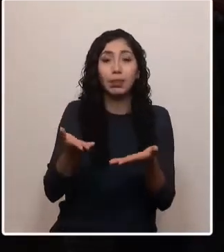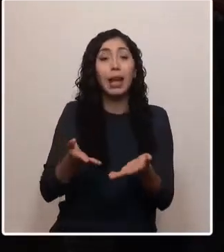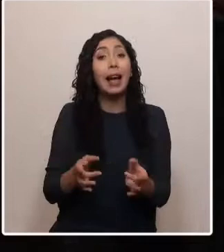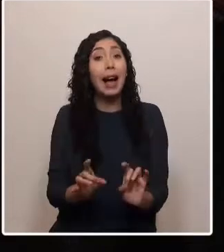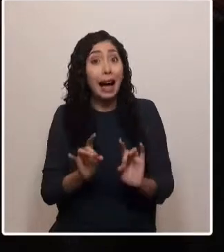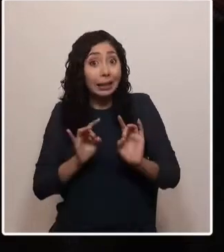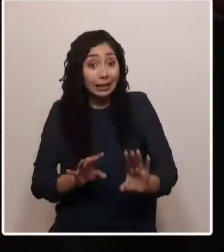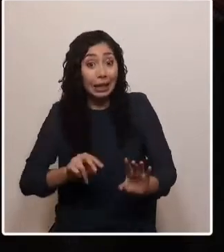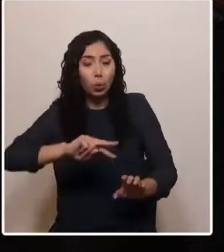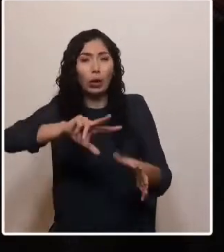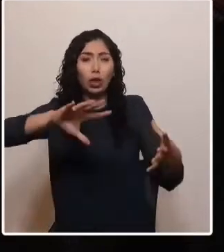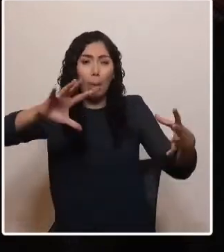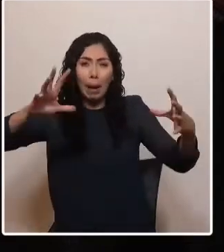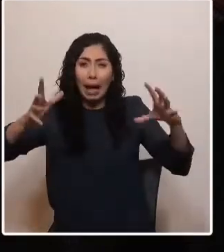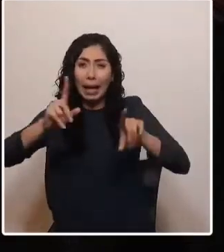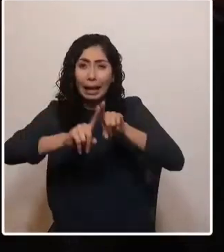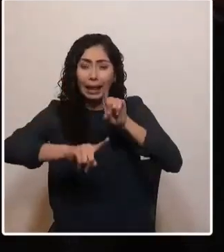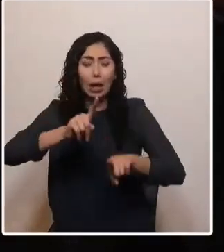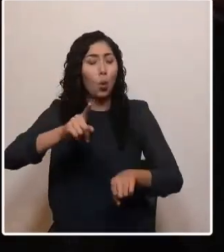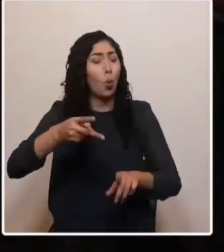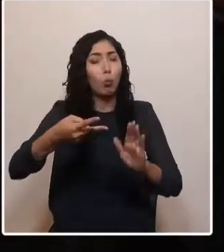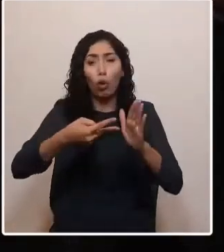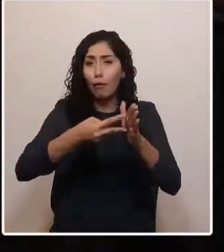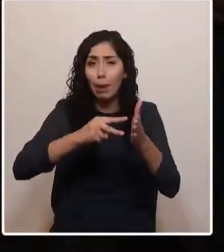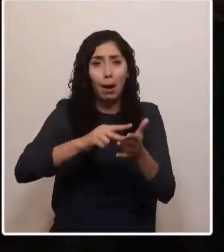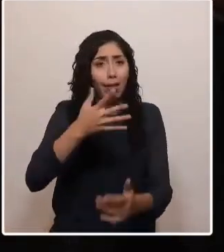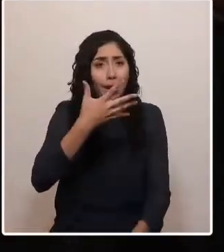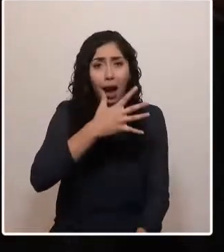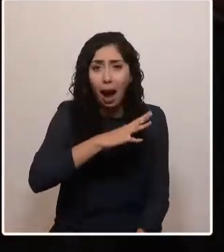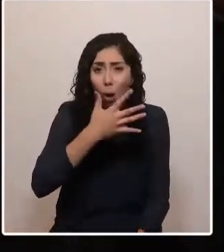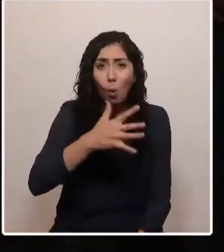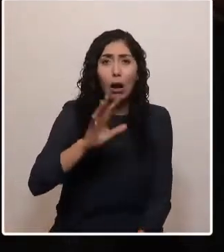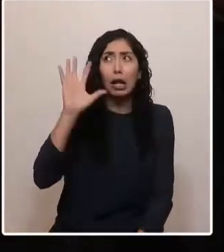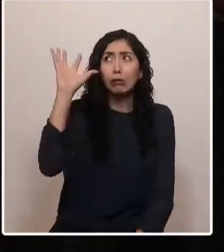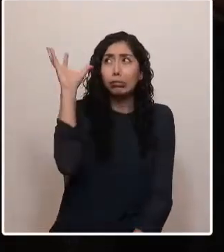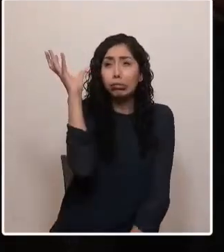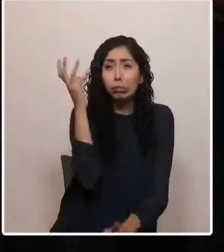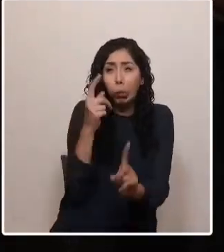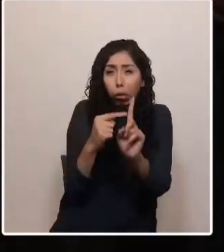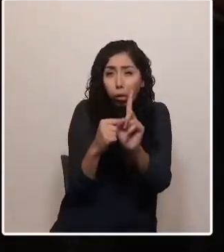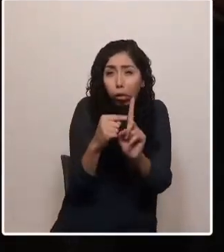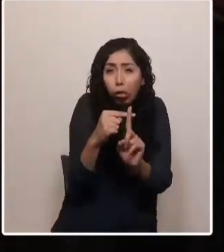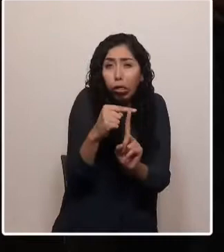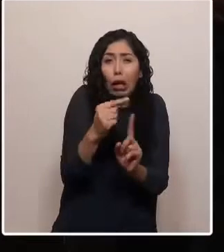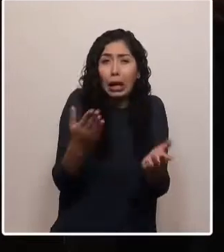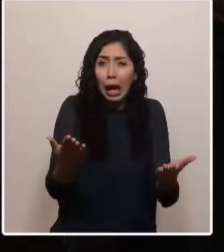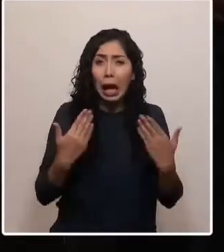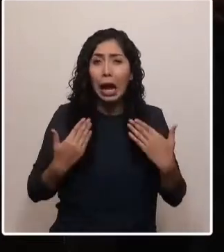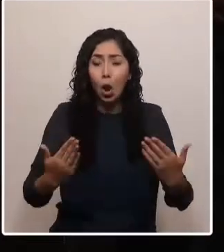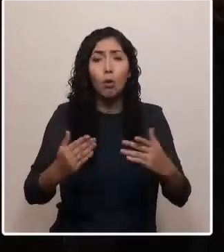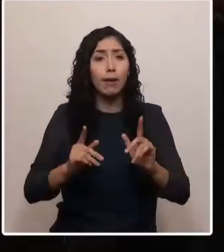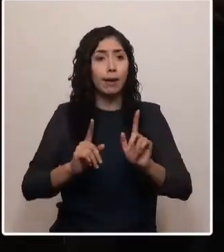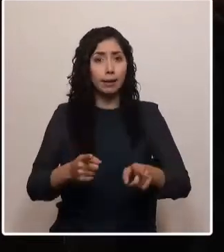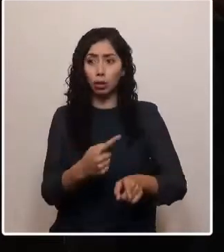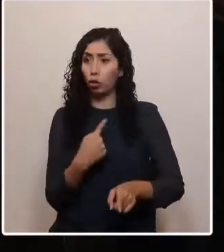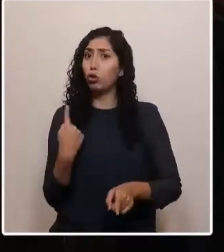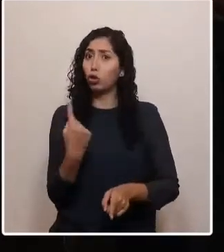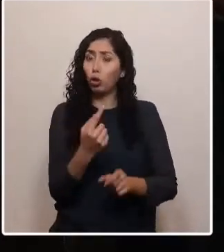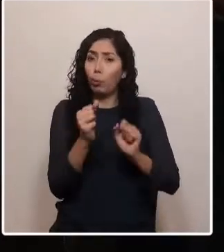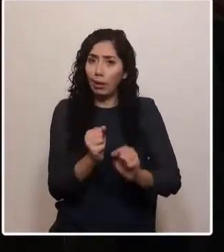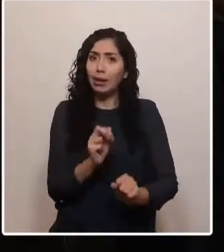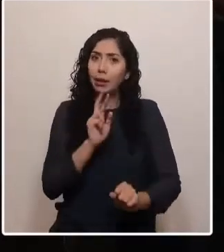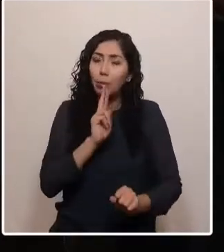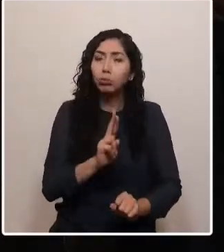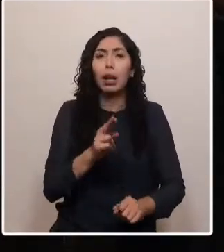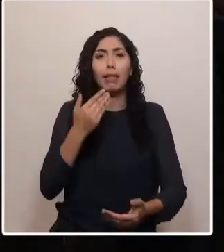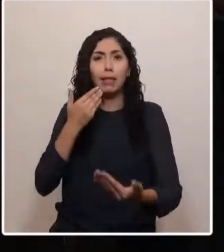tiene un grave problema respecto al agua, respecto al calentamiento global. Y tenemos que estar a la altura de esta discusión, tanto para ayudar